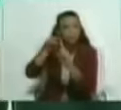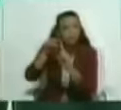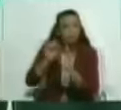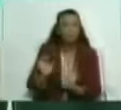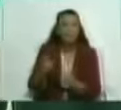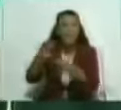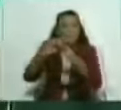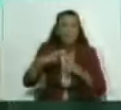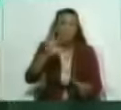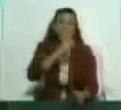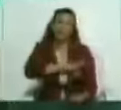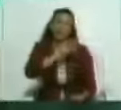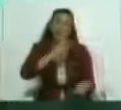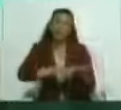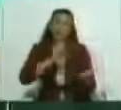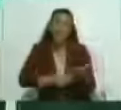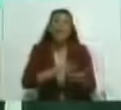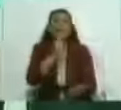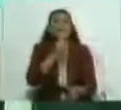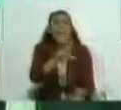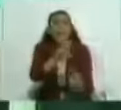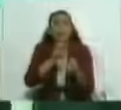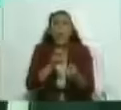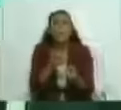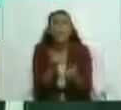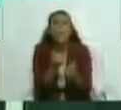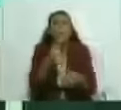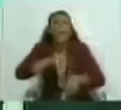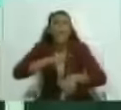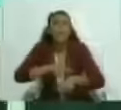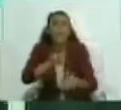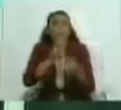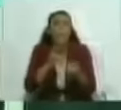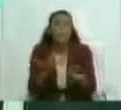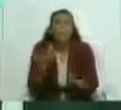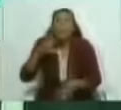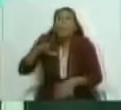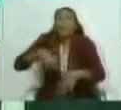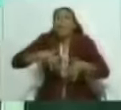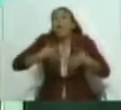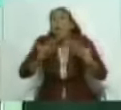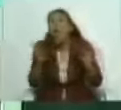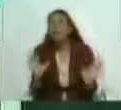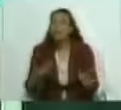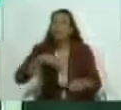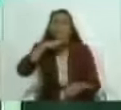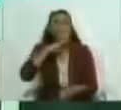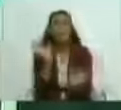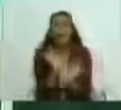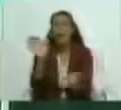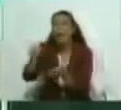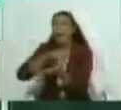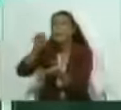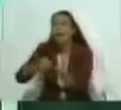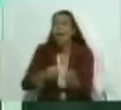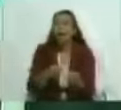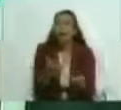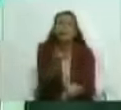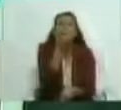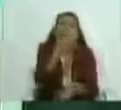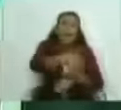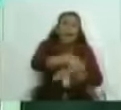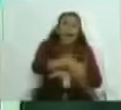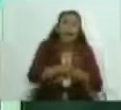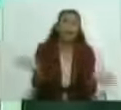las prestaciones sociales. ¿Quién las cobra? ¿Cuándo las cobra? Y el que pueda cobrarlas no le alcanza ni siquiera para comerse un perro